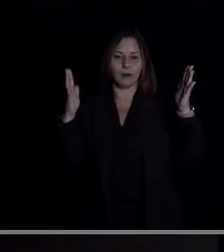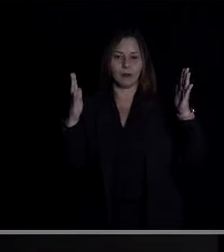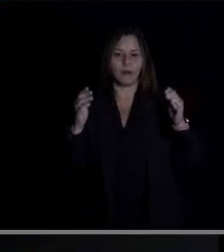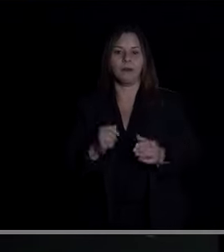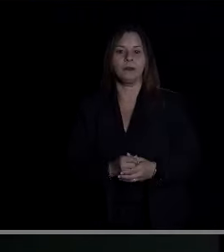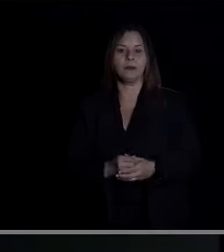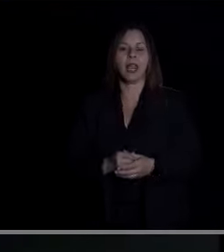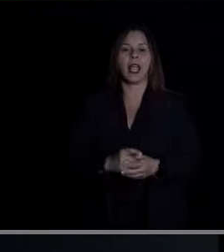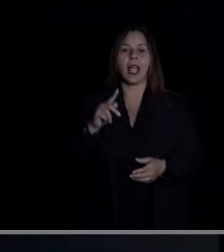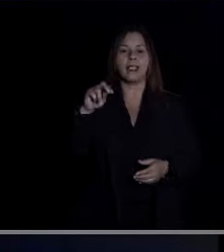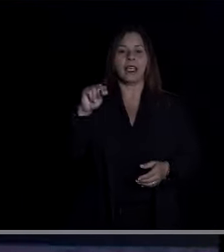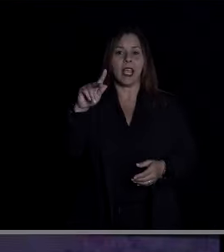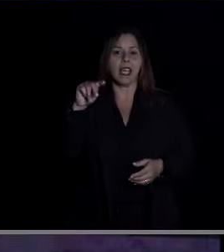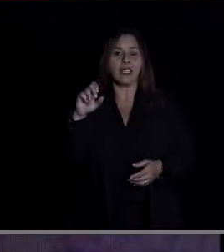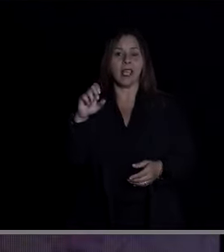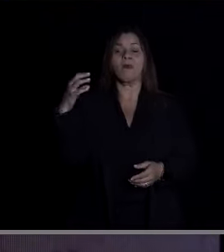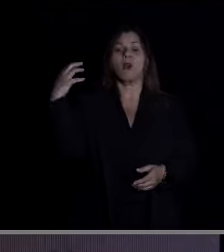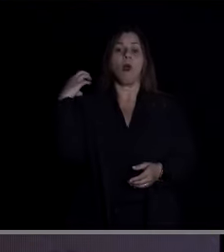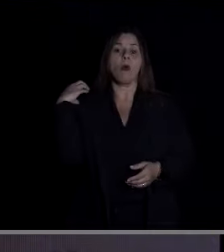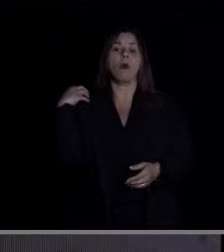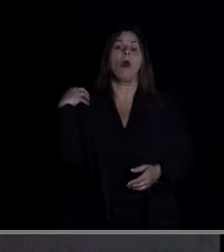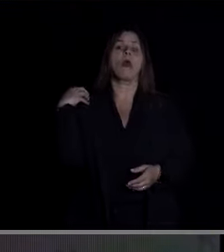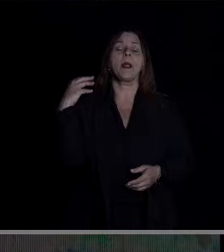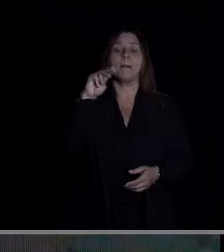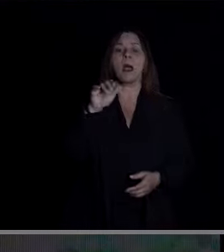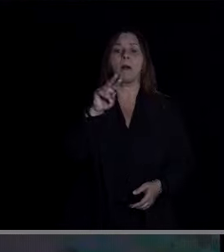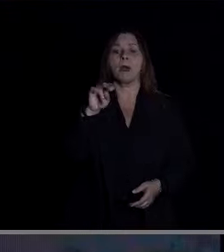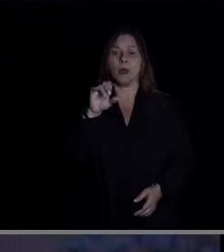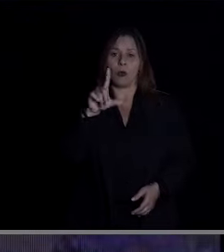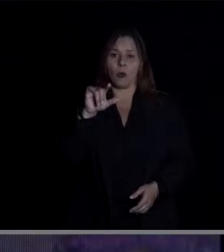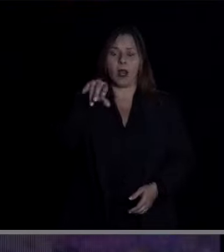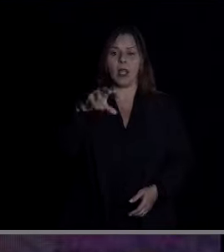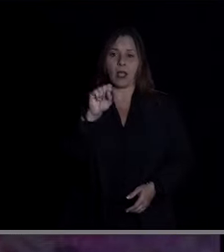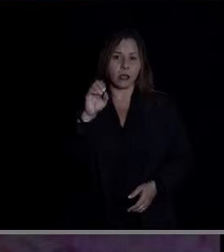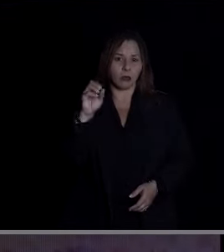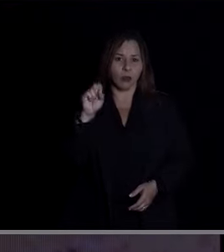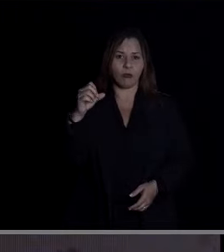el teniente coronel Manuel de Jesús, comandante de área,